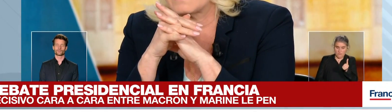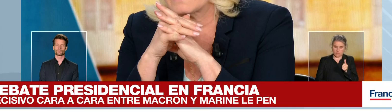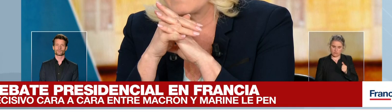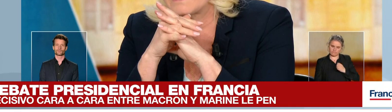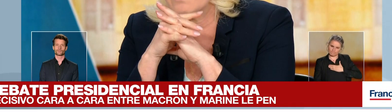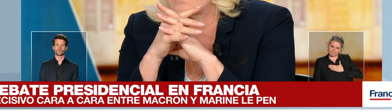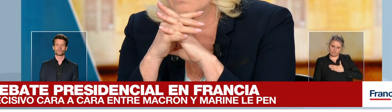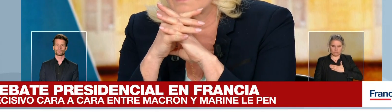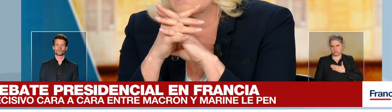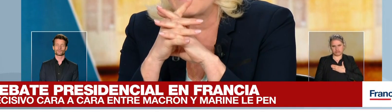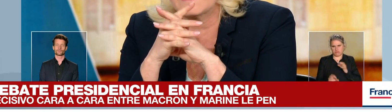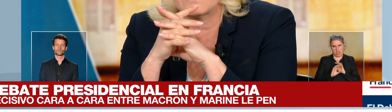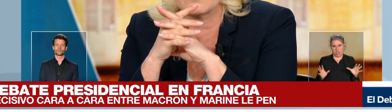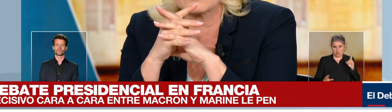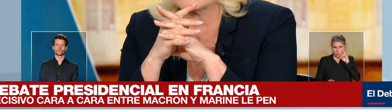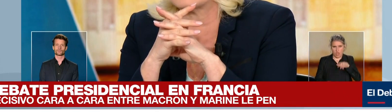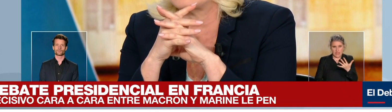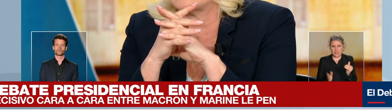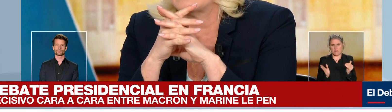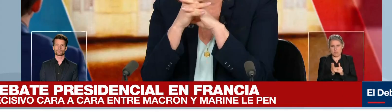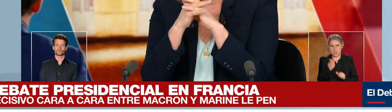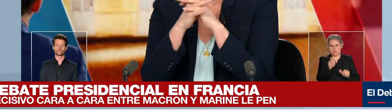ellos, porque usted despidió